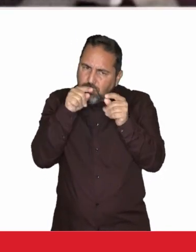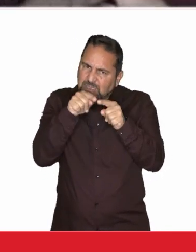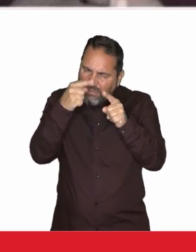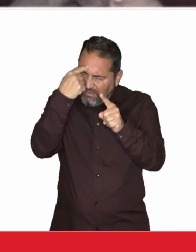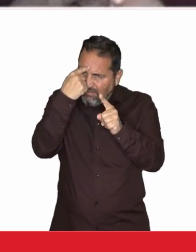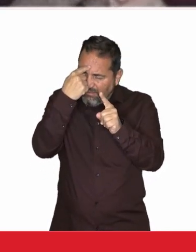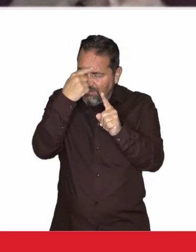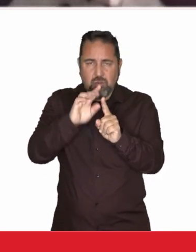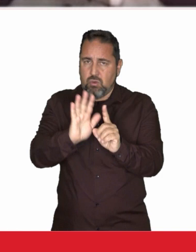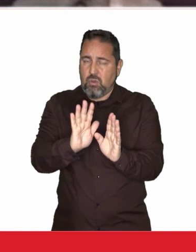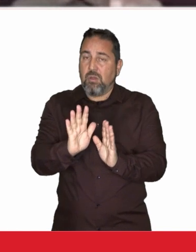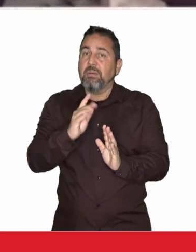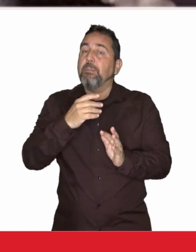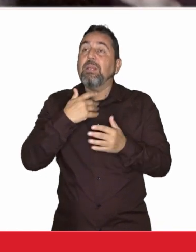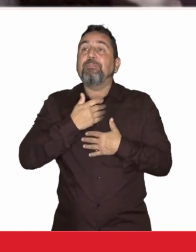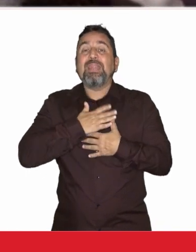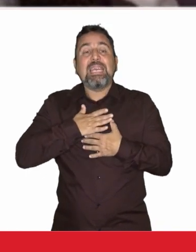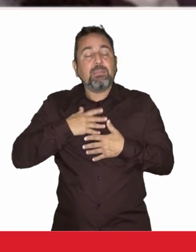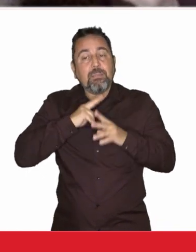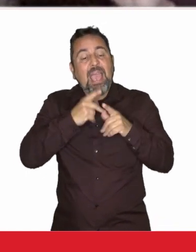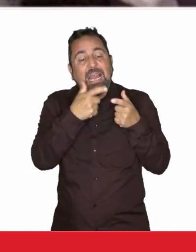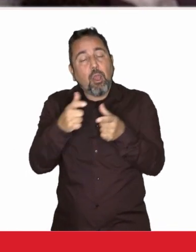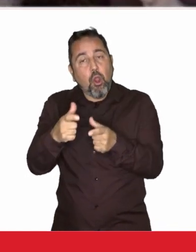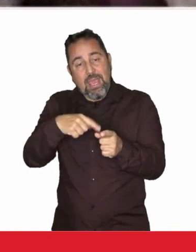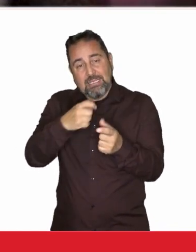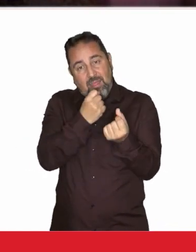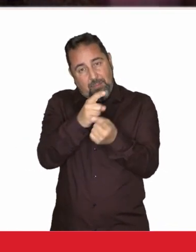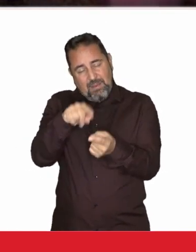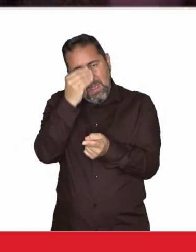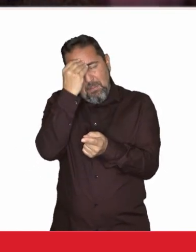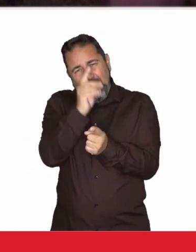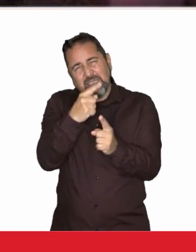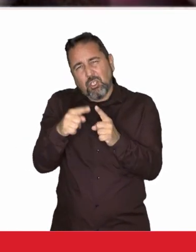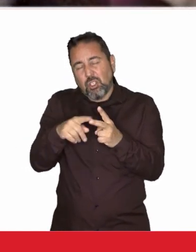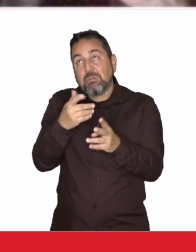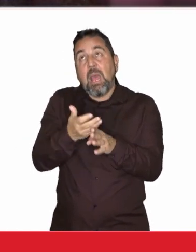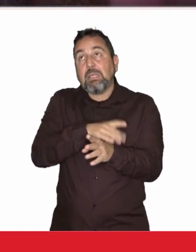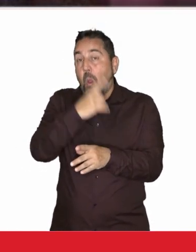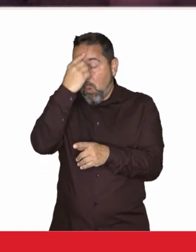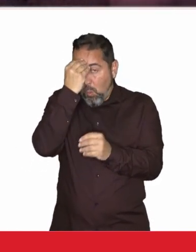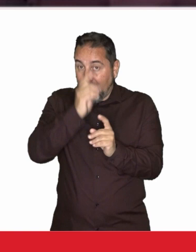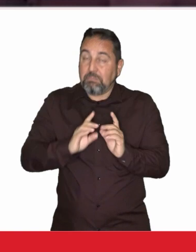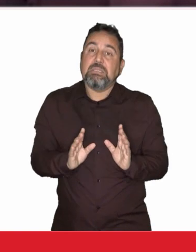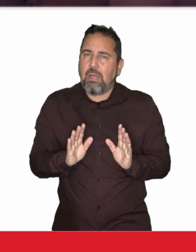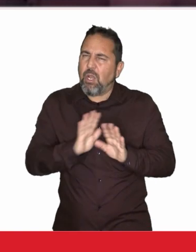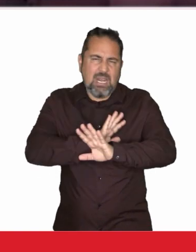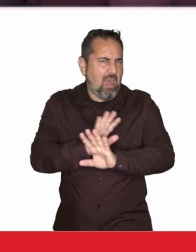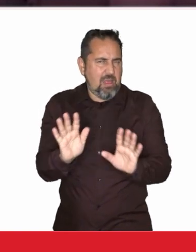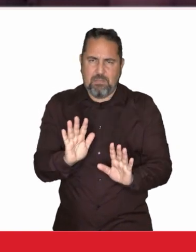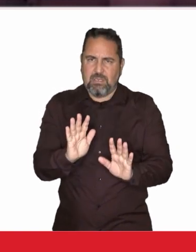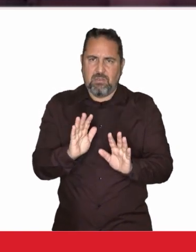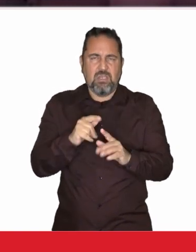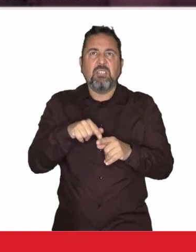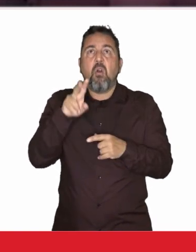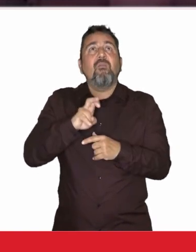esto. Nuestra única idea de daros estas categorías es para ayudaros a pensar en cosas que igual no habíais pensado. Nada más que para eso, ¿eh?